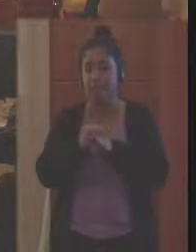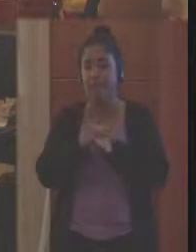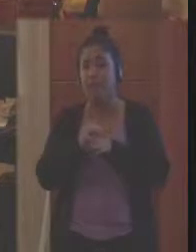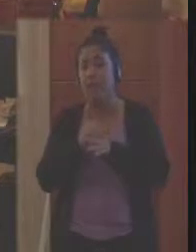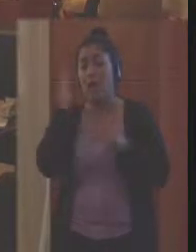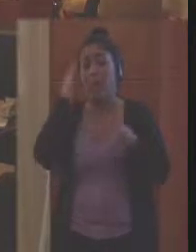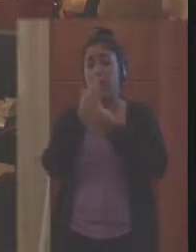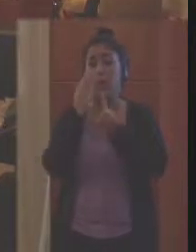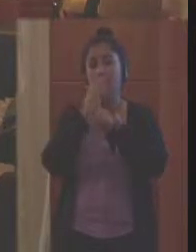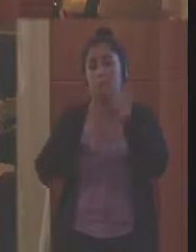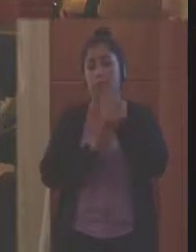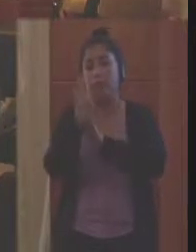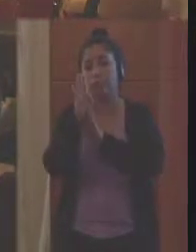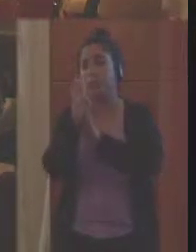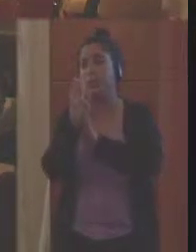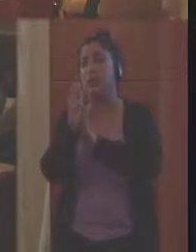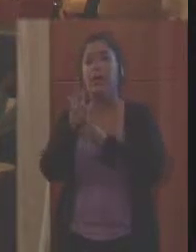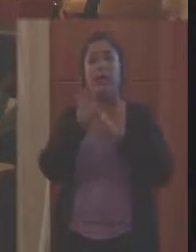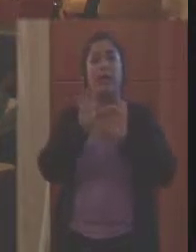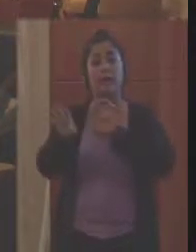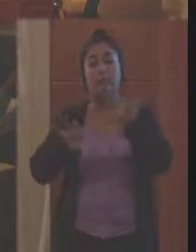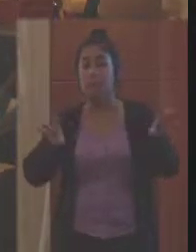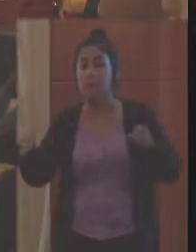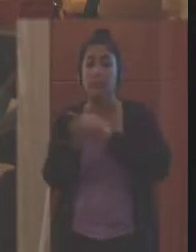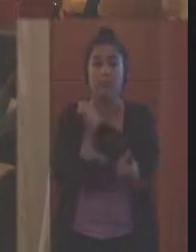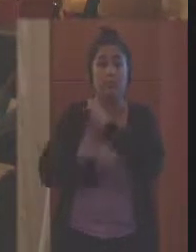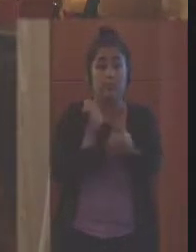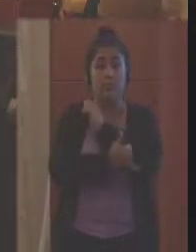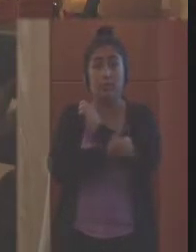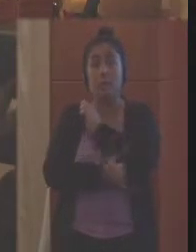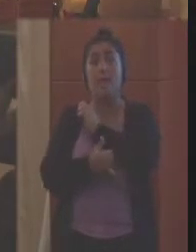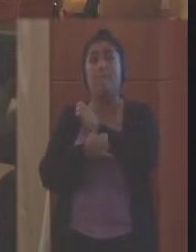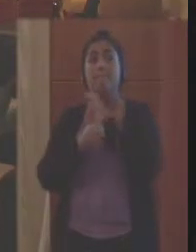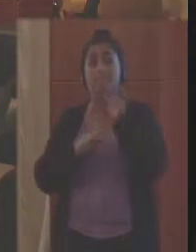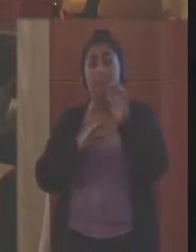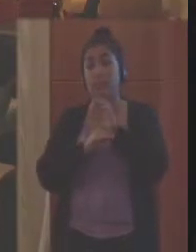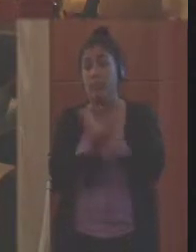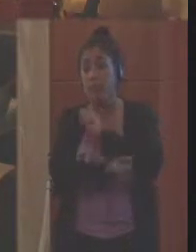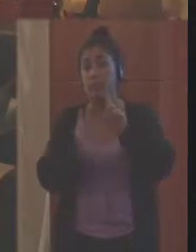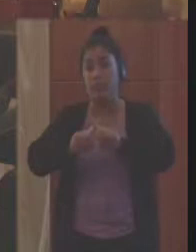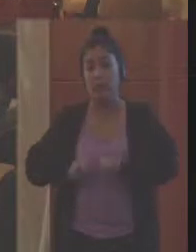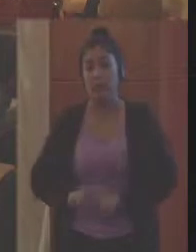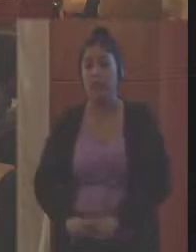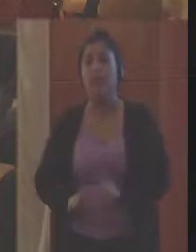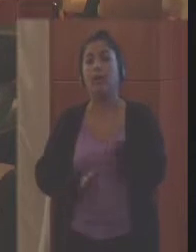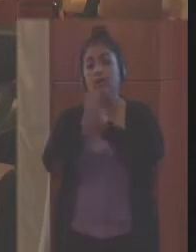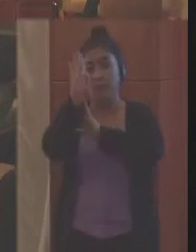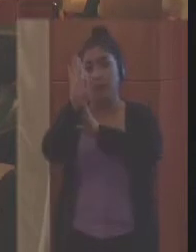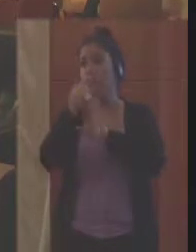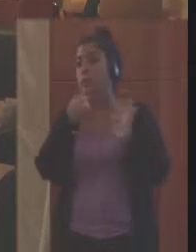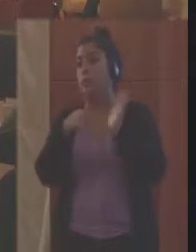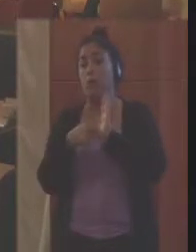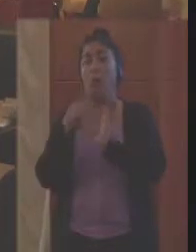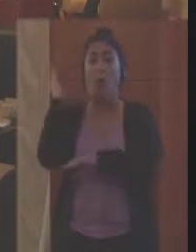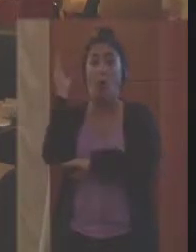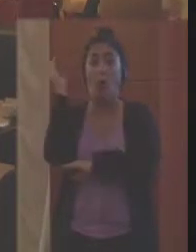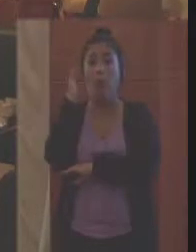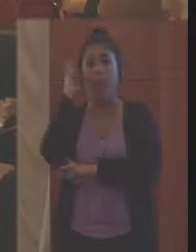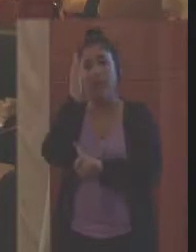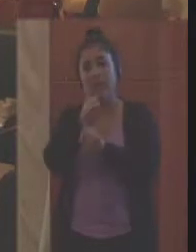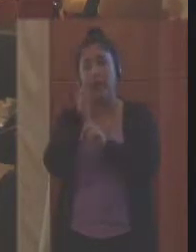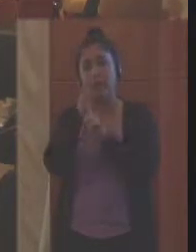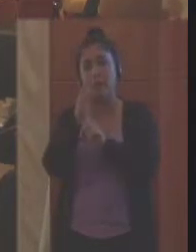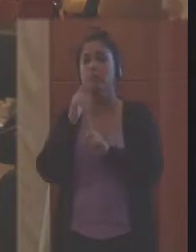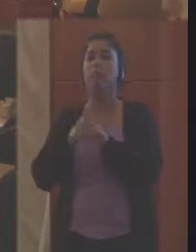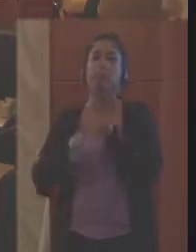está generando lo que busca cada país. En el caso nuestro es buscar que Colombia sea menos vulnerable con comunidades más resilientes,